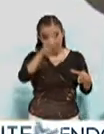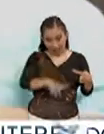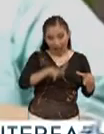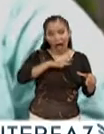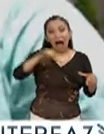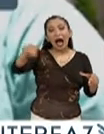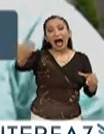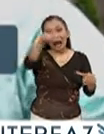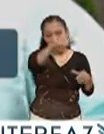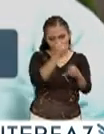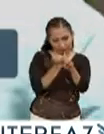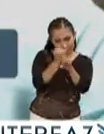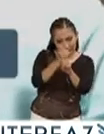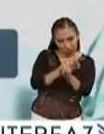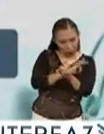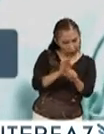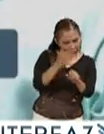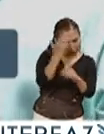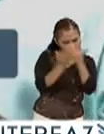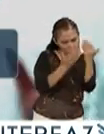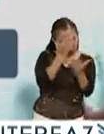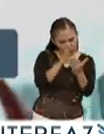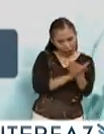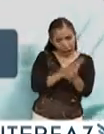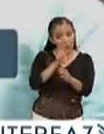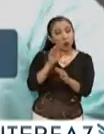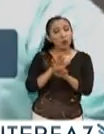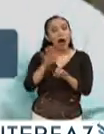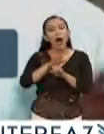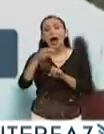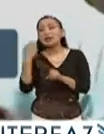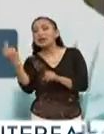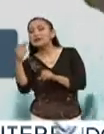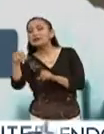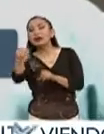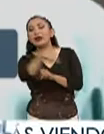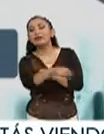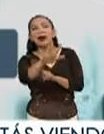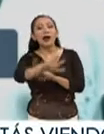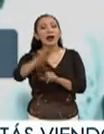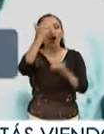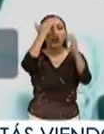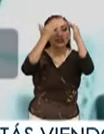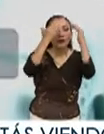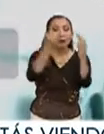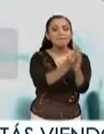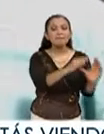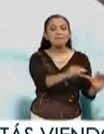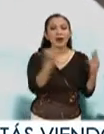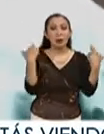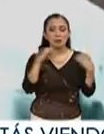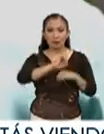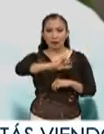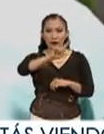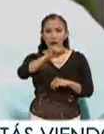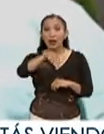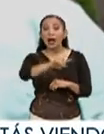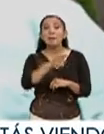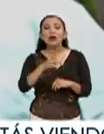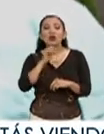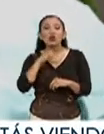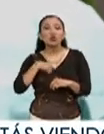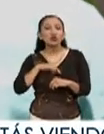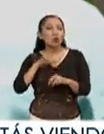que sí estaban los estudios de factibilidad hechos y nos arrojaban cuáles eran las tendencias en cuanto a áreas de conocimiento y la formación de profesionistas, pero